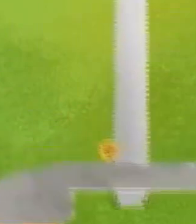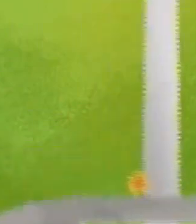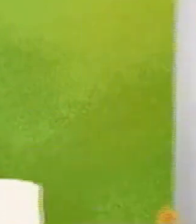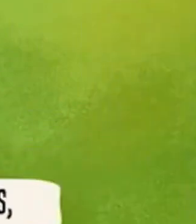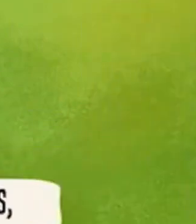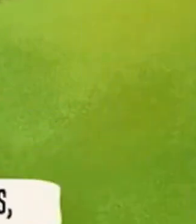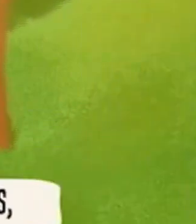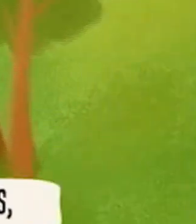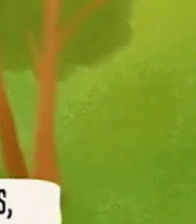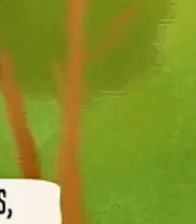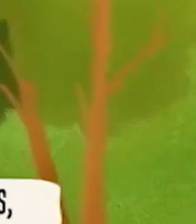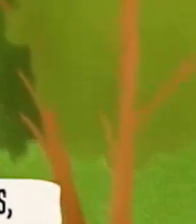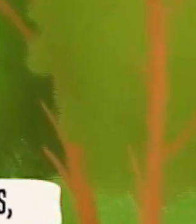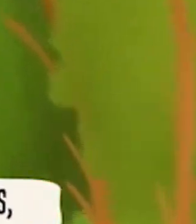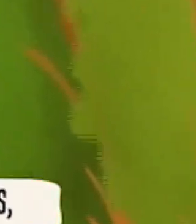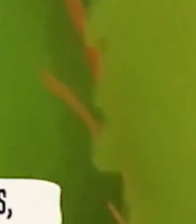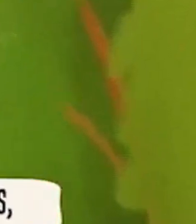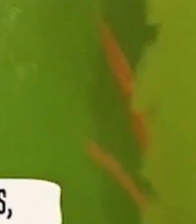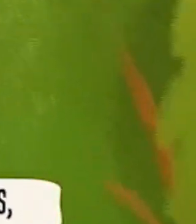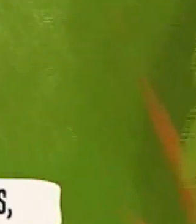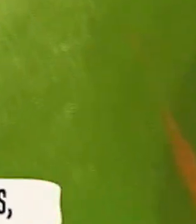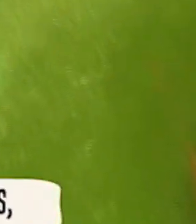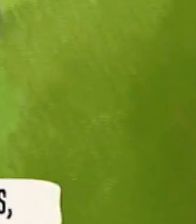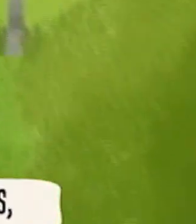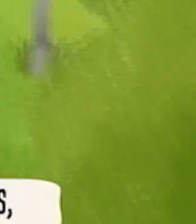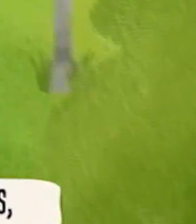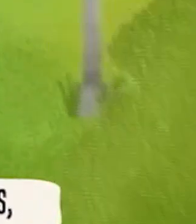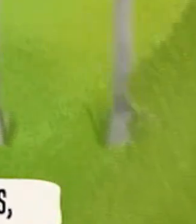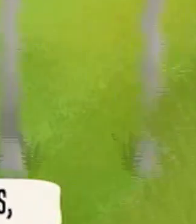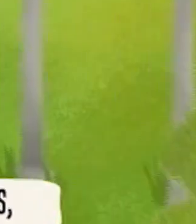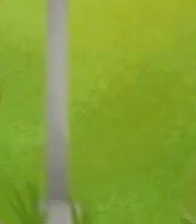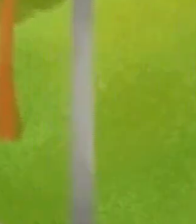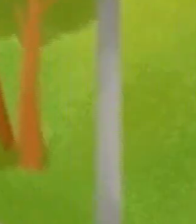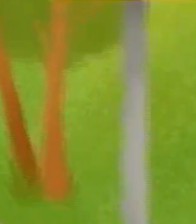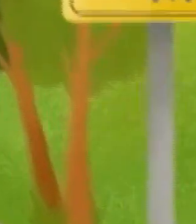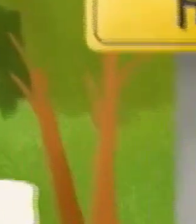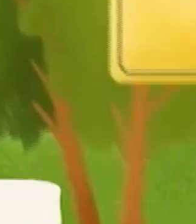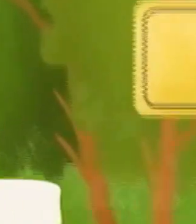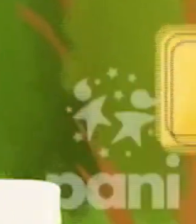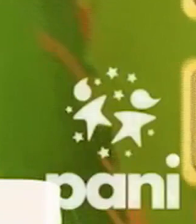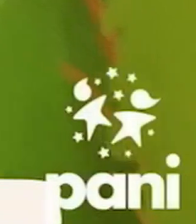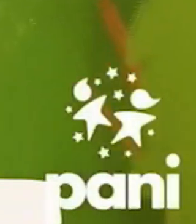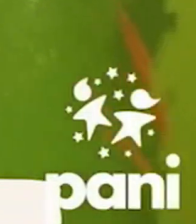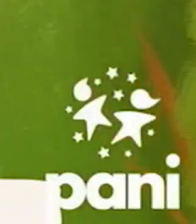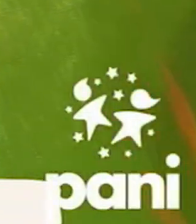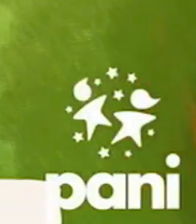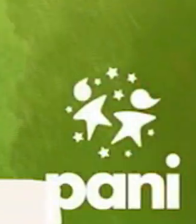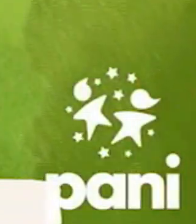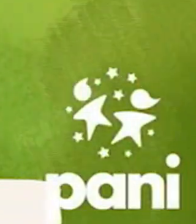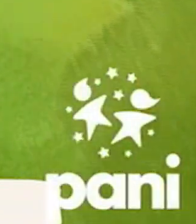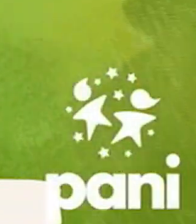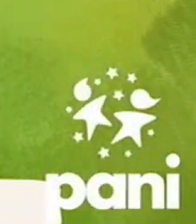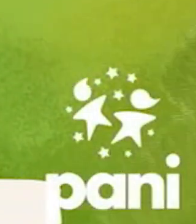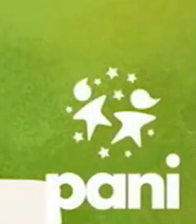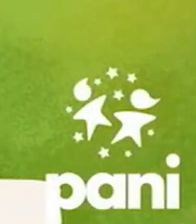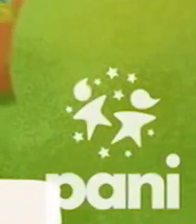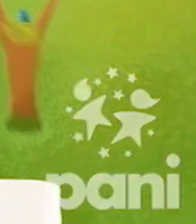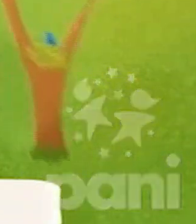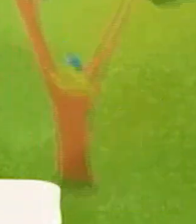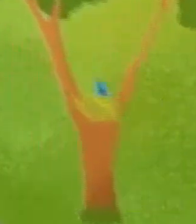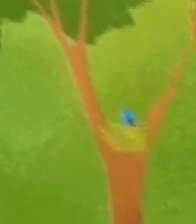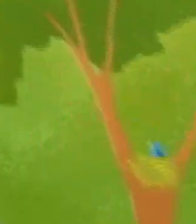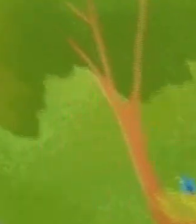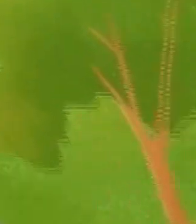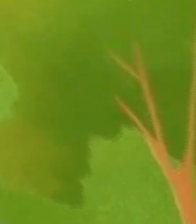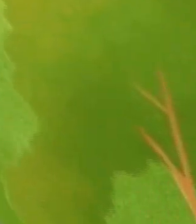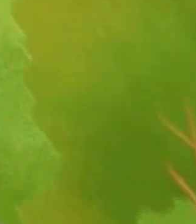Si tus hijos e hijas experimentan estas emociones, debes creerles, escucharles, apoyarles y buscar acompañamiento